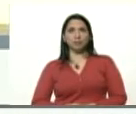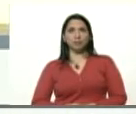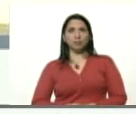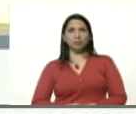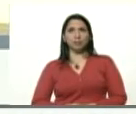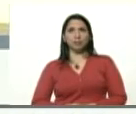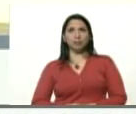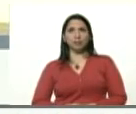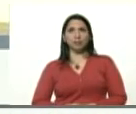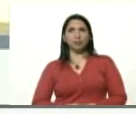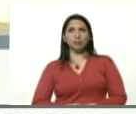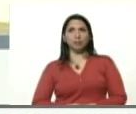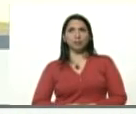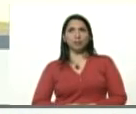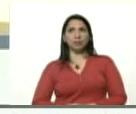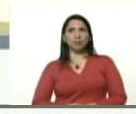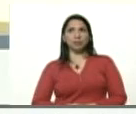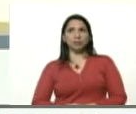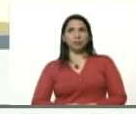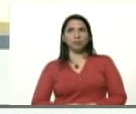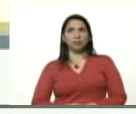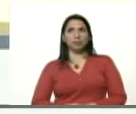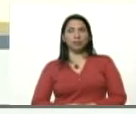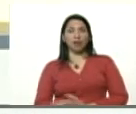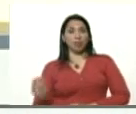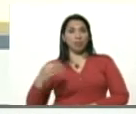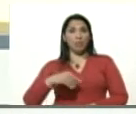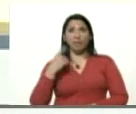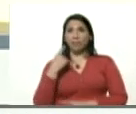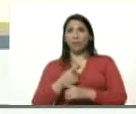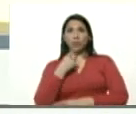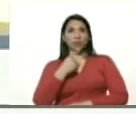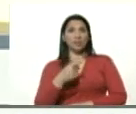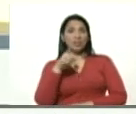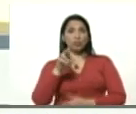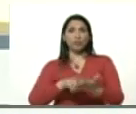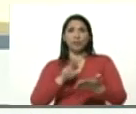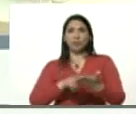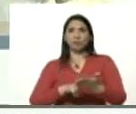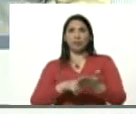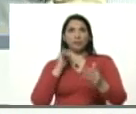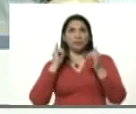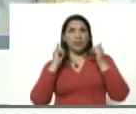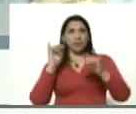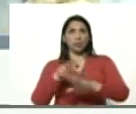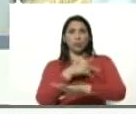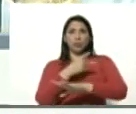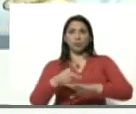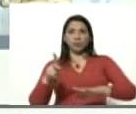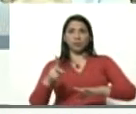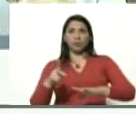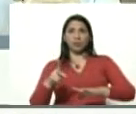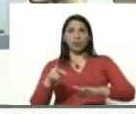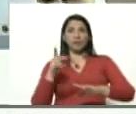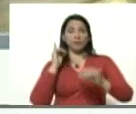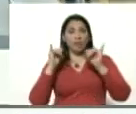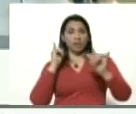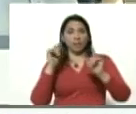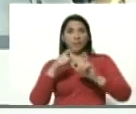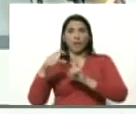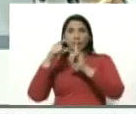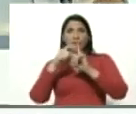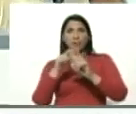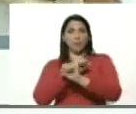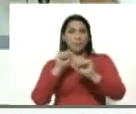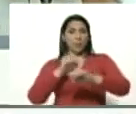Bueno, un pequeño fragmento, porque además hay que comentar que esto ha sido verdaderamente una fiesta de la poesía, una fiesta de la palabra, y desde muy